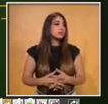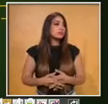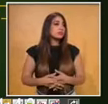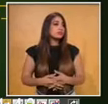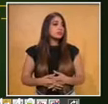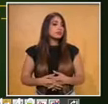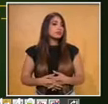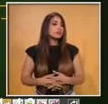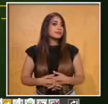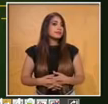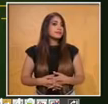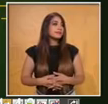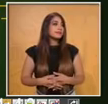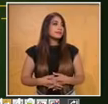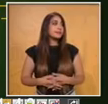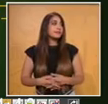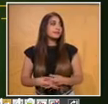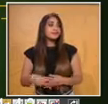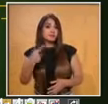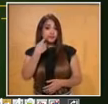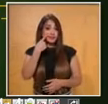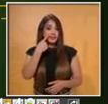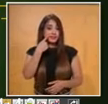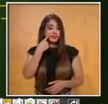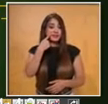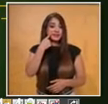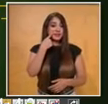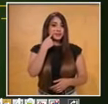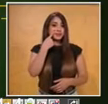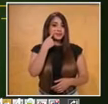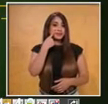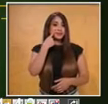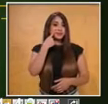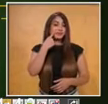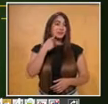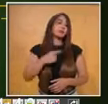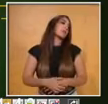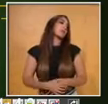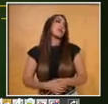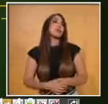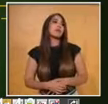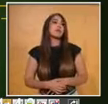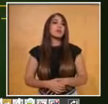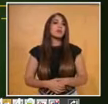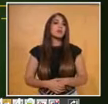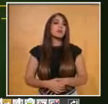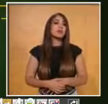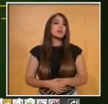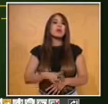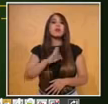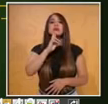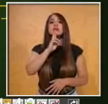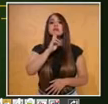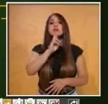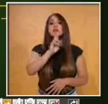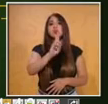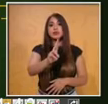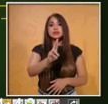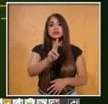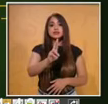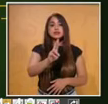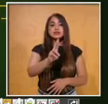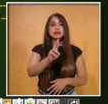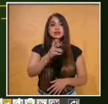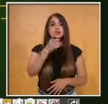Observa bien la analogía que está mencionando la oración. La respuesta es de 5 letras, también es de